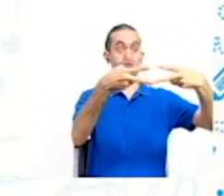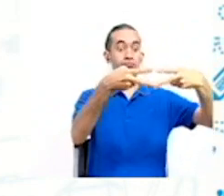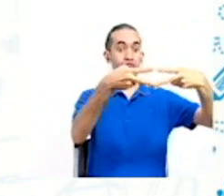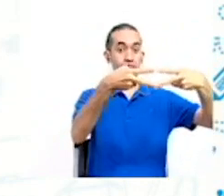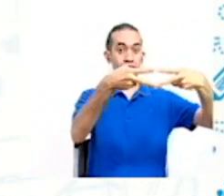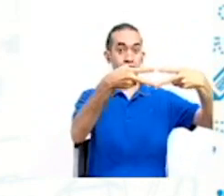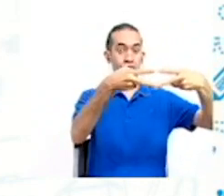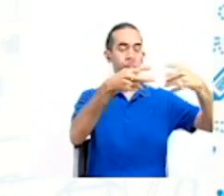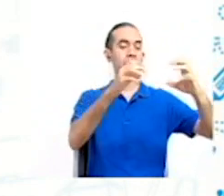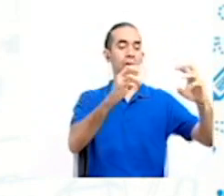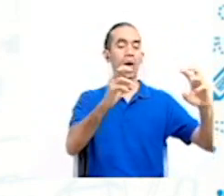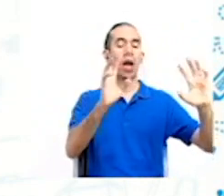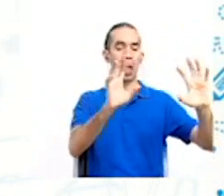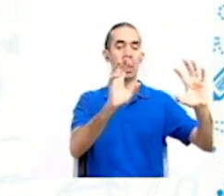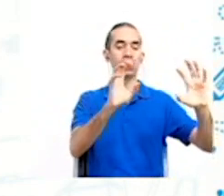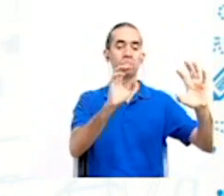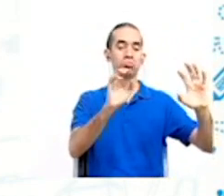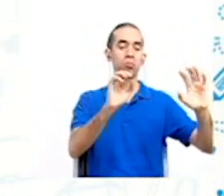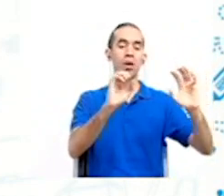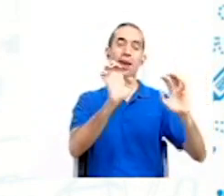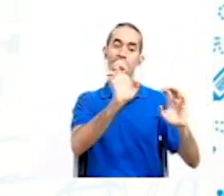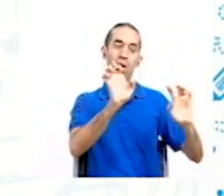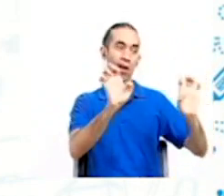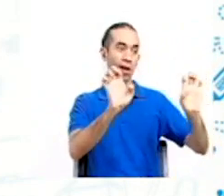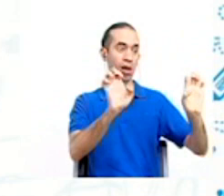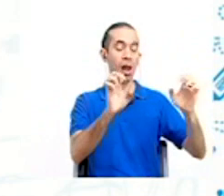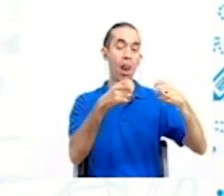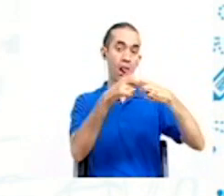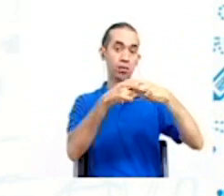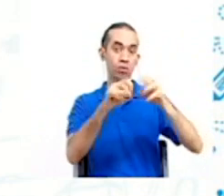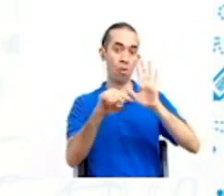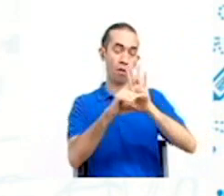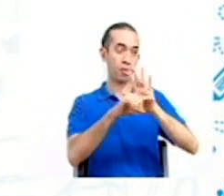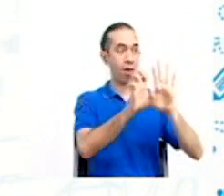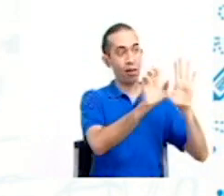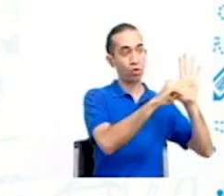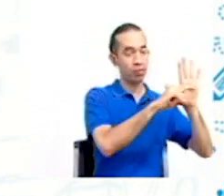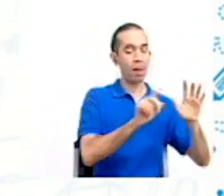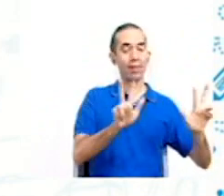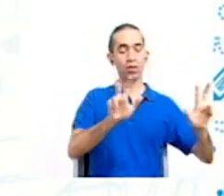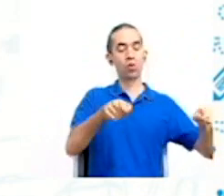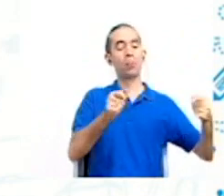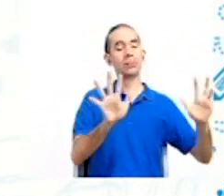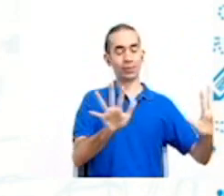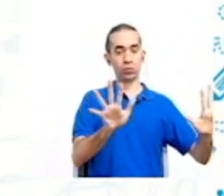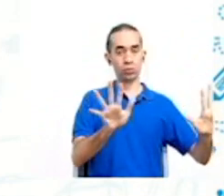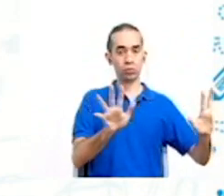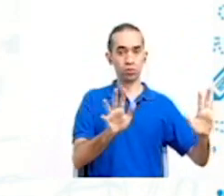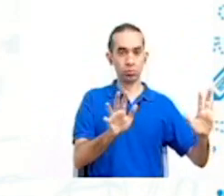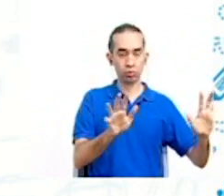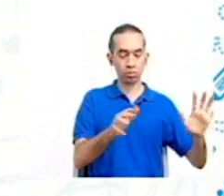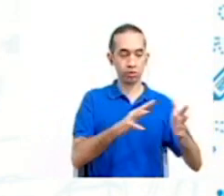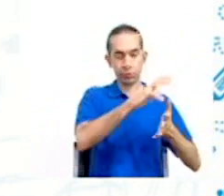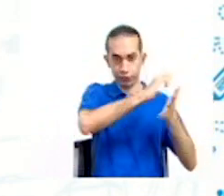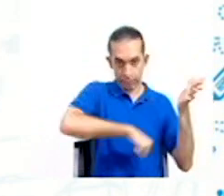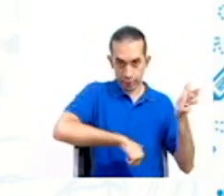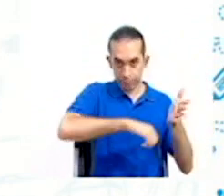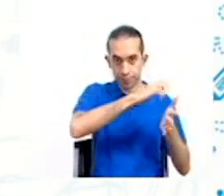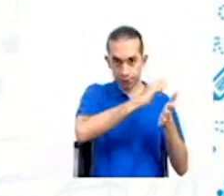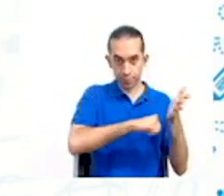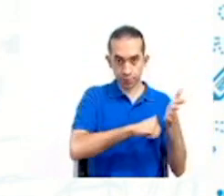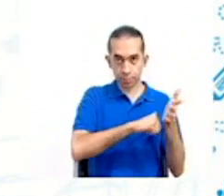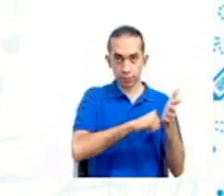uno de ellos tiene una electronegatividad de 3,5. Si yo hago una resta, que eso es una diferencia,